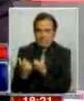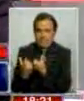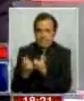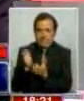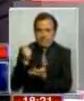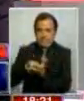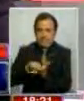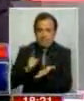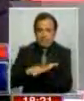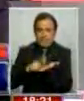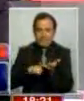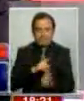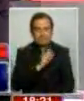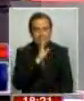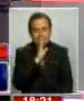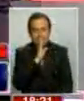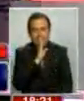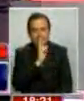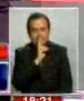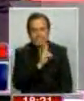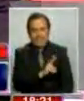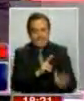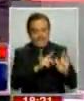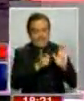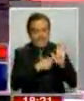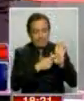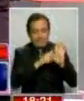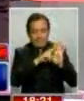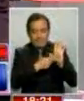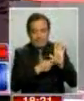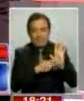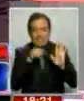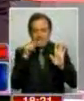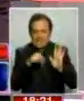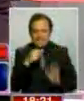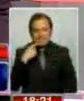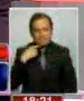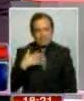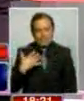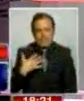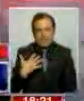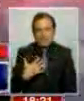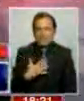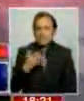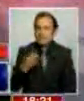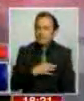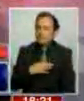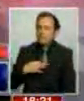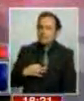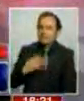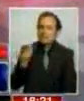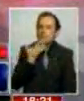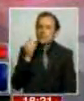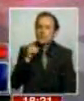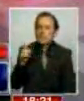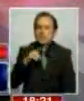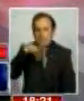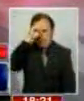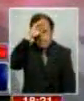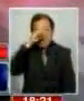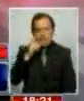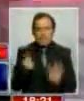Voy a quedarme, Matilde, en que nuestra reforma tributaria, y esto es bien importante, Ministro, esto no tiene que ver con algunas personas.